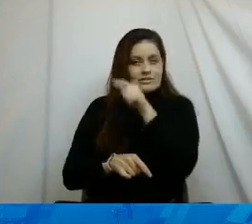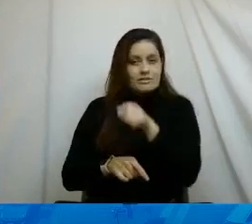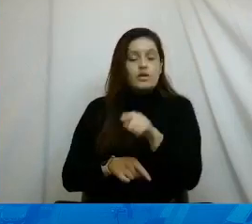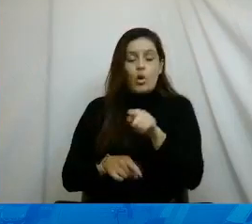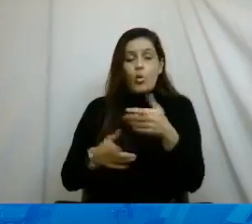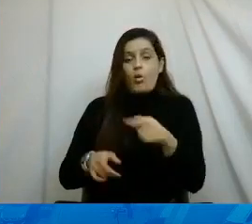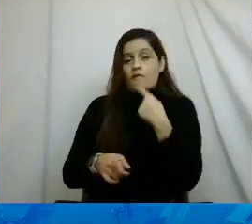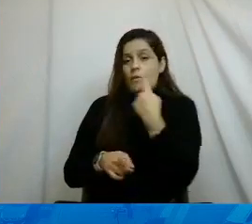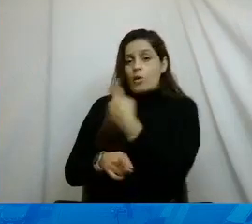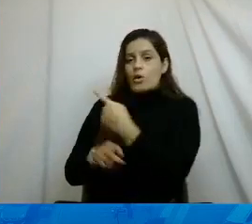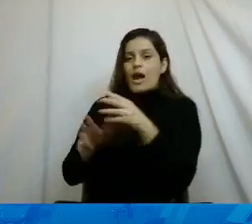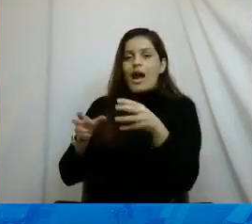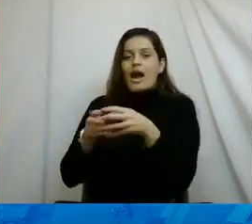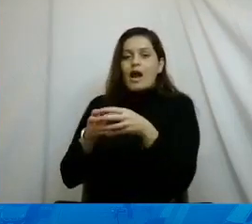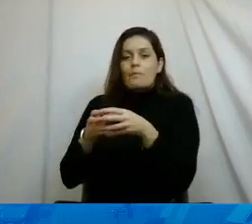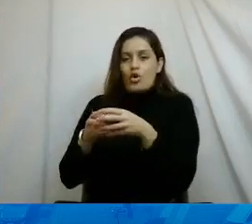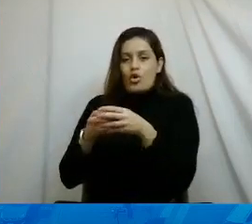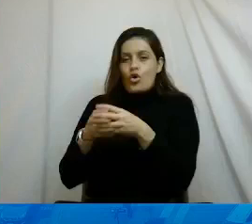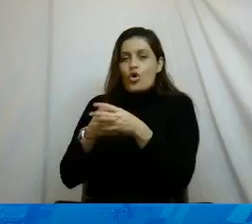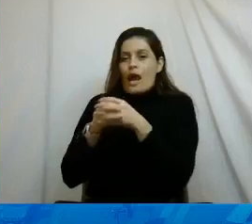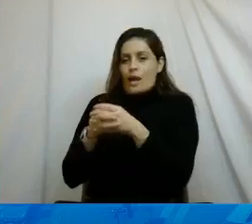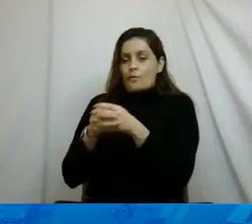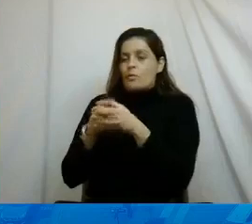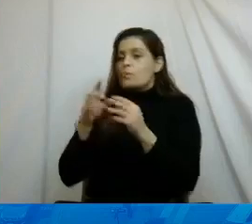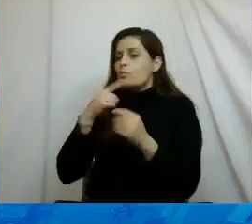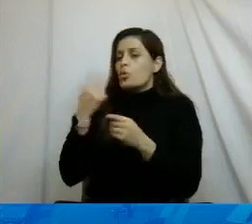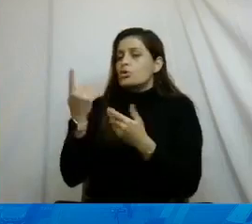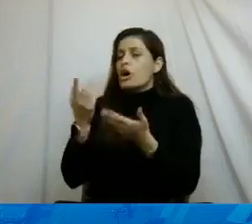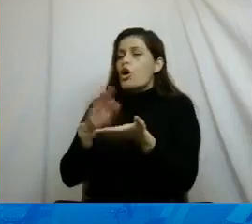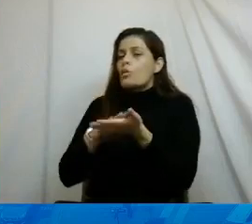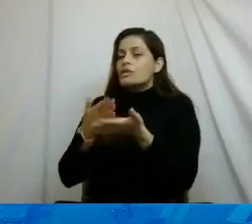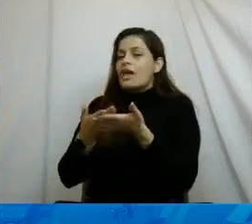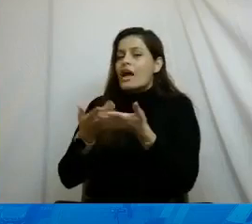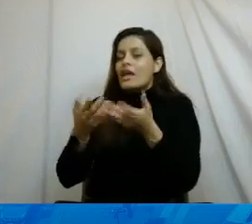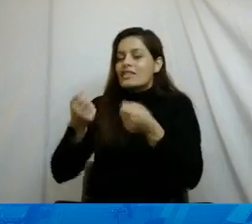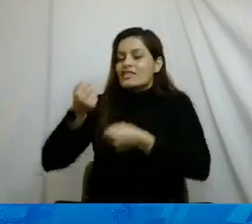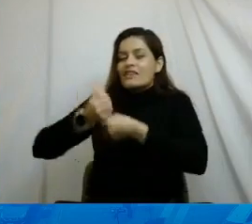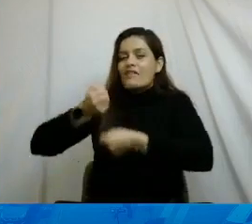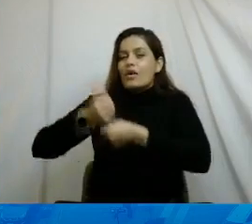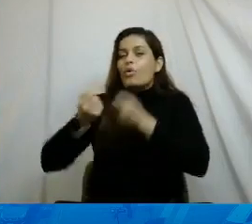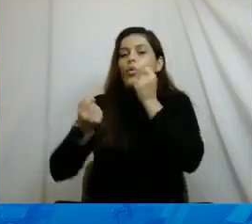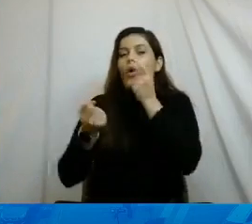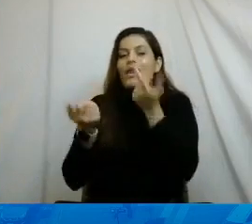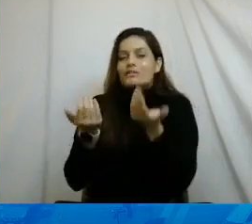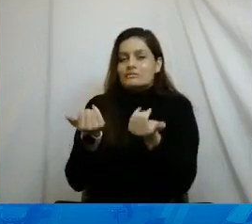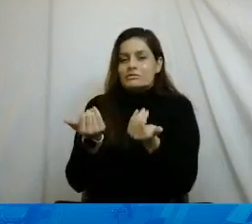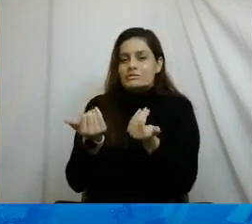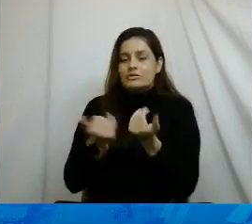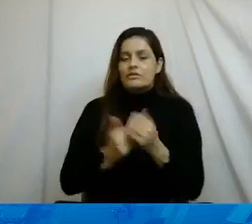al equipo para evaluar los trabajos que son necesarios en el lugar.